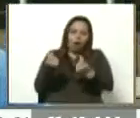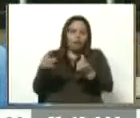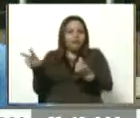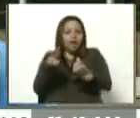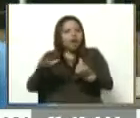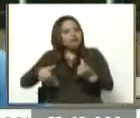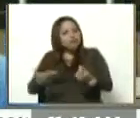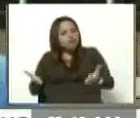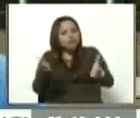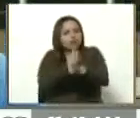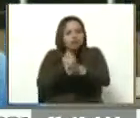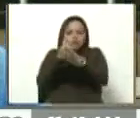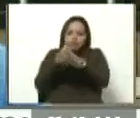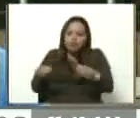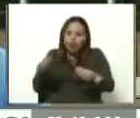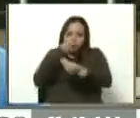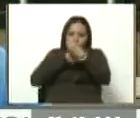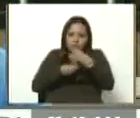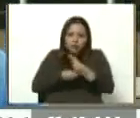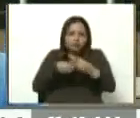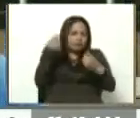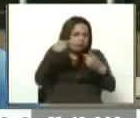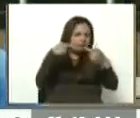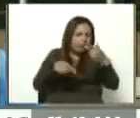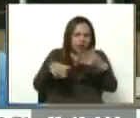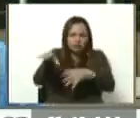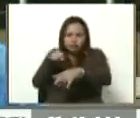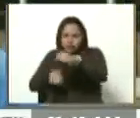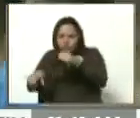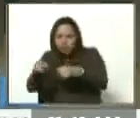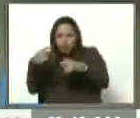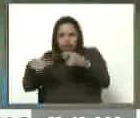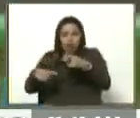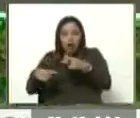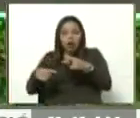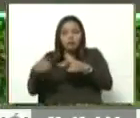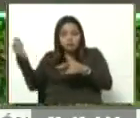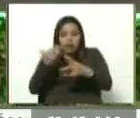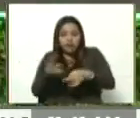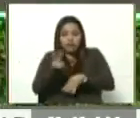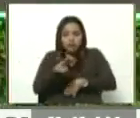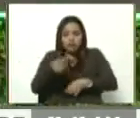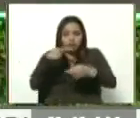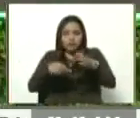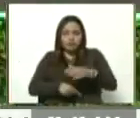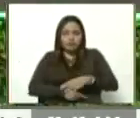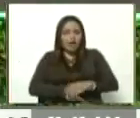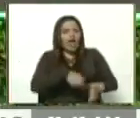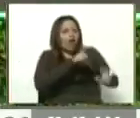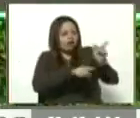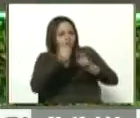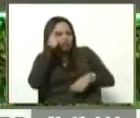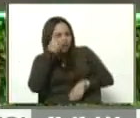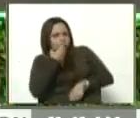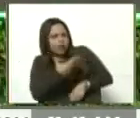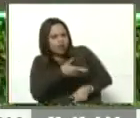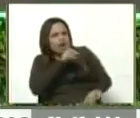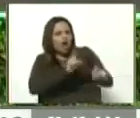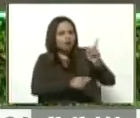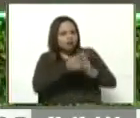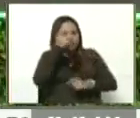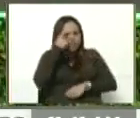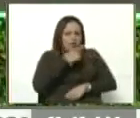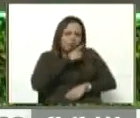encontramos de todo, encontramos productos importados, entre otras cosas. Hay días buenos, hay días malos, Hay días